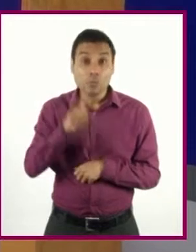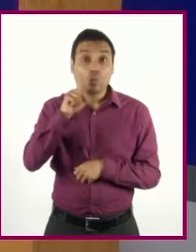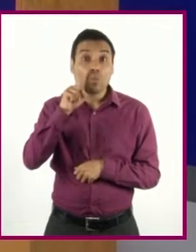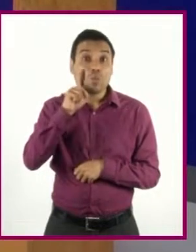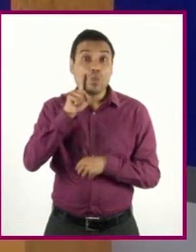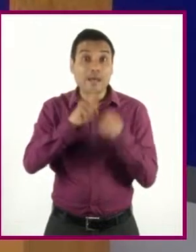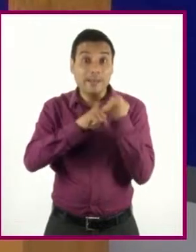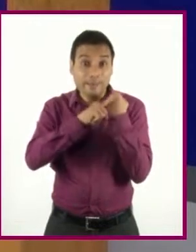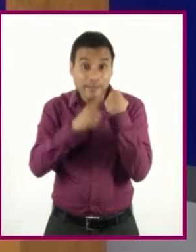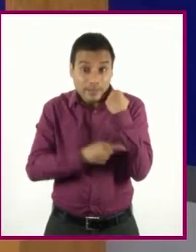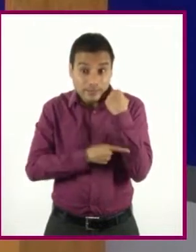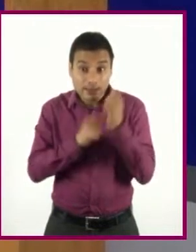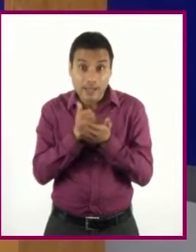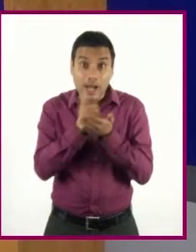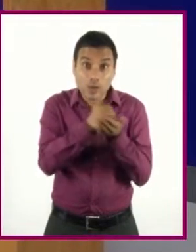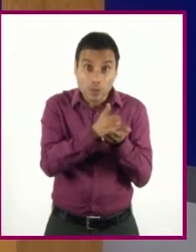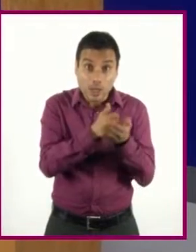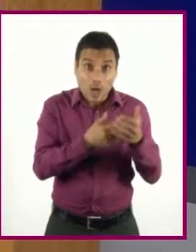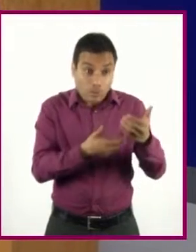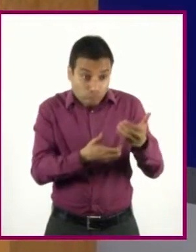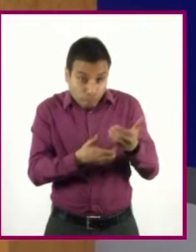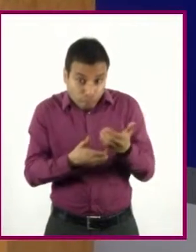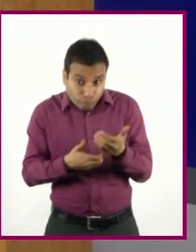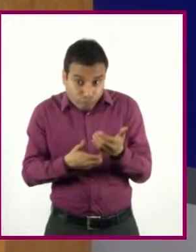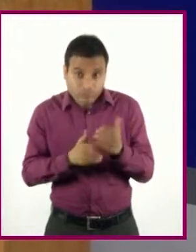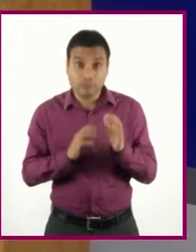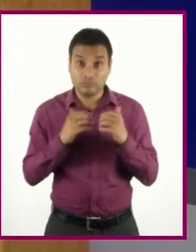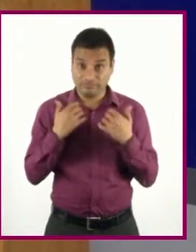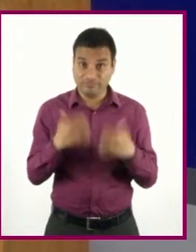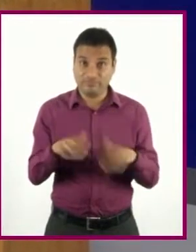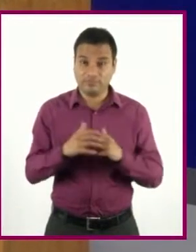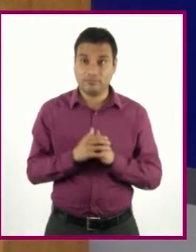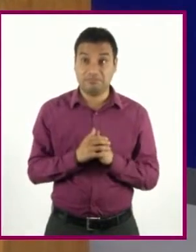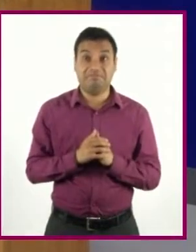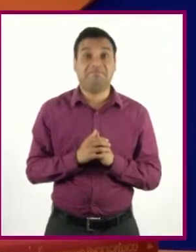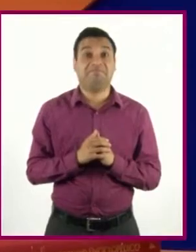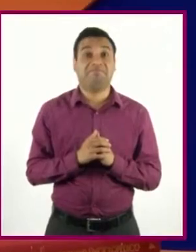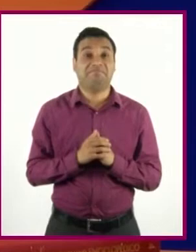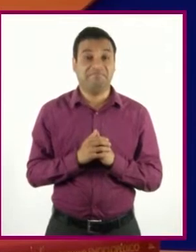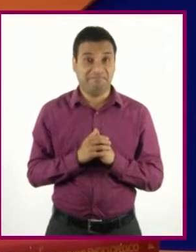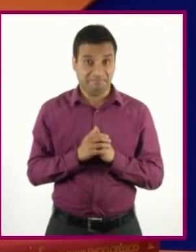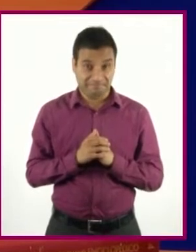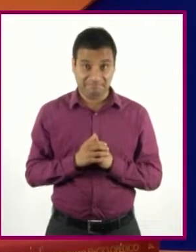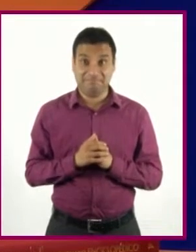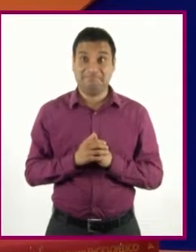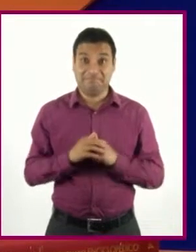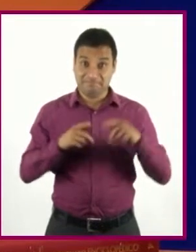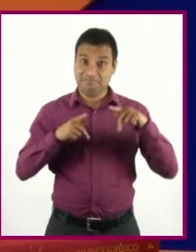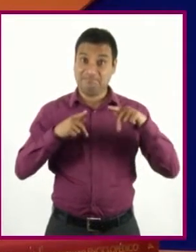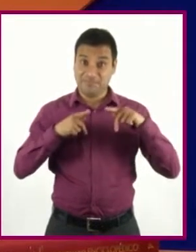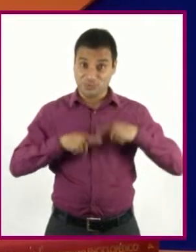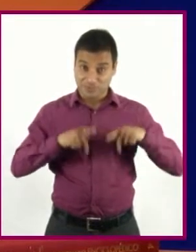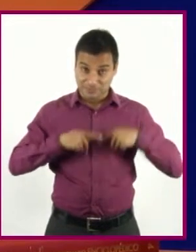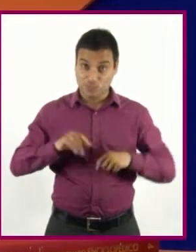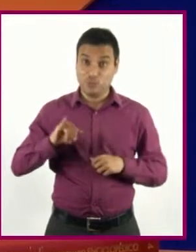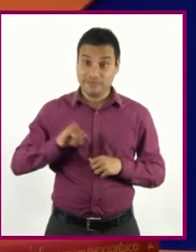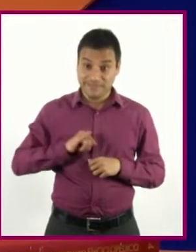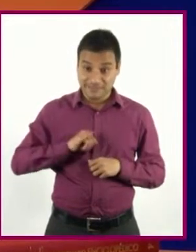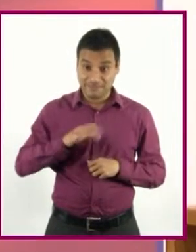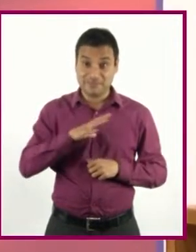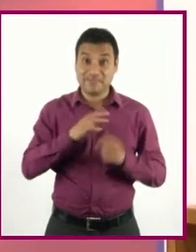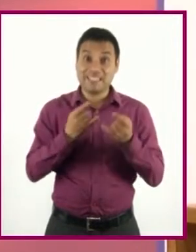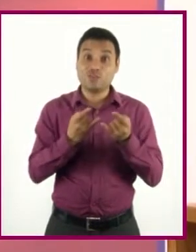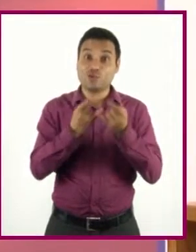le parece? Me parece que debe ser una persona muy interesante, con muchas cosas que contar.